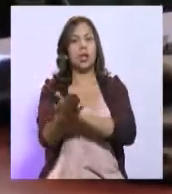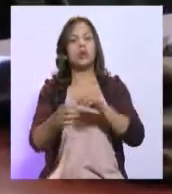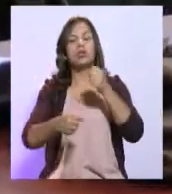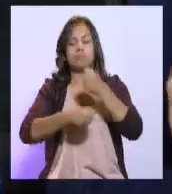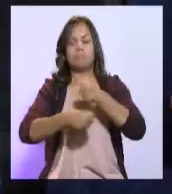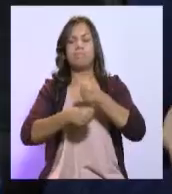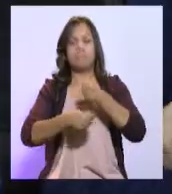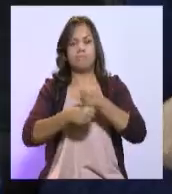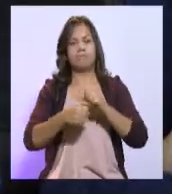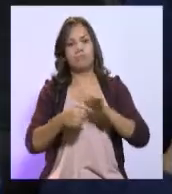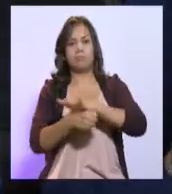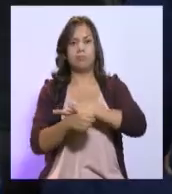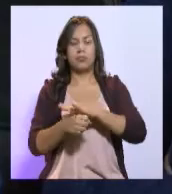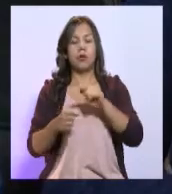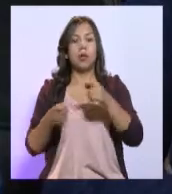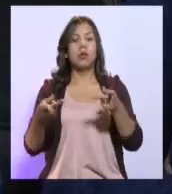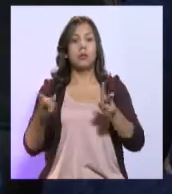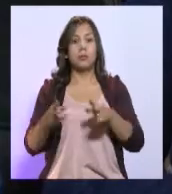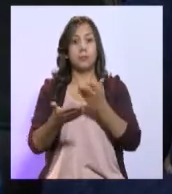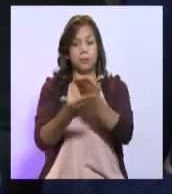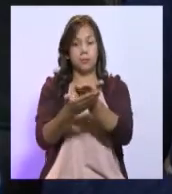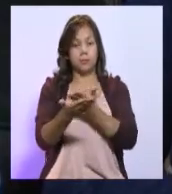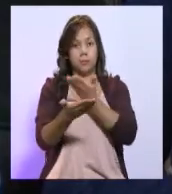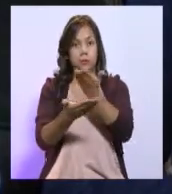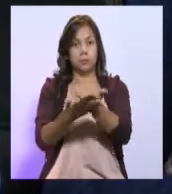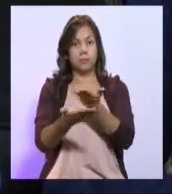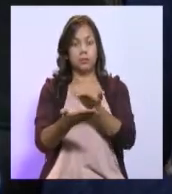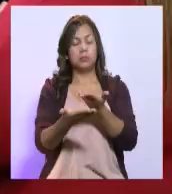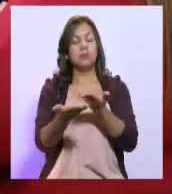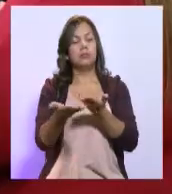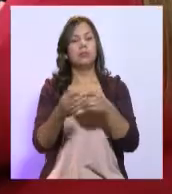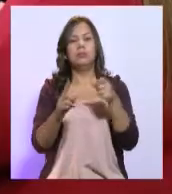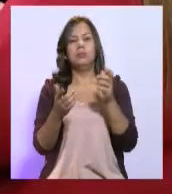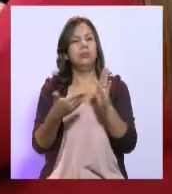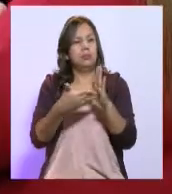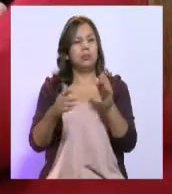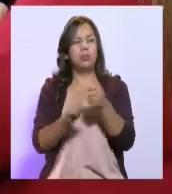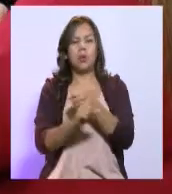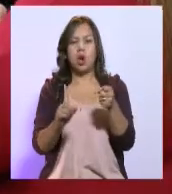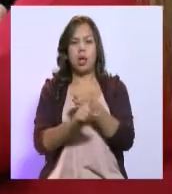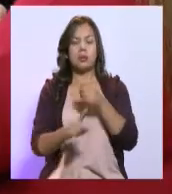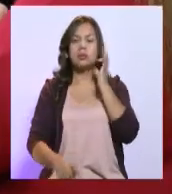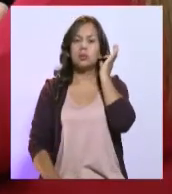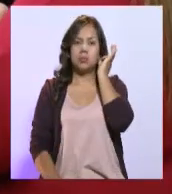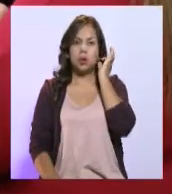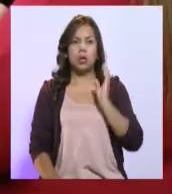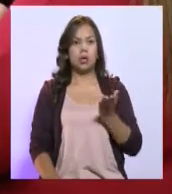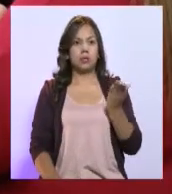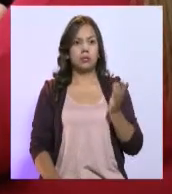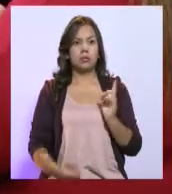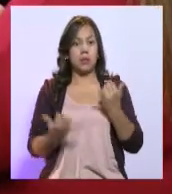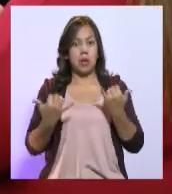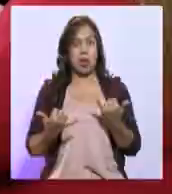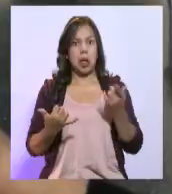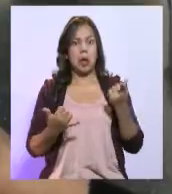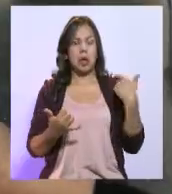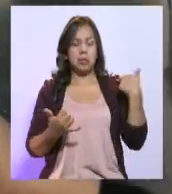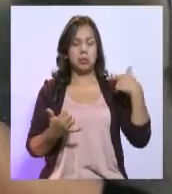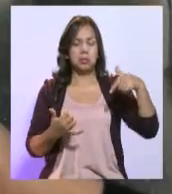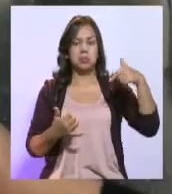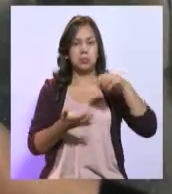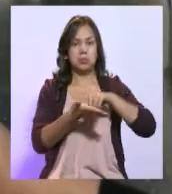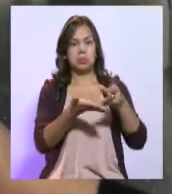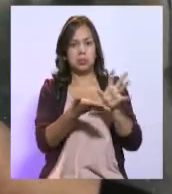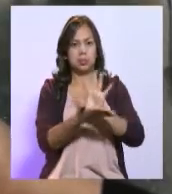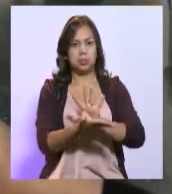tema que además sugirió que contemplen las propuestas en contra de la violencia de género, que actualmente reposa en la Asamblea Nacional. Necesitamos